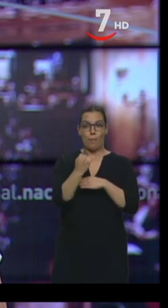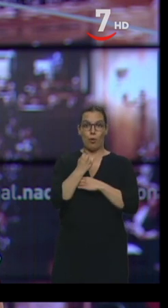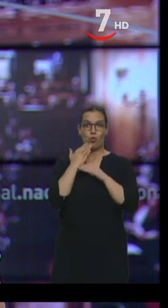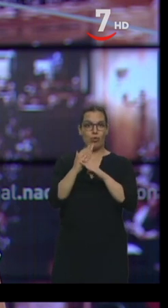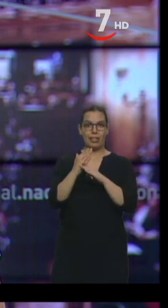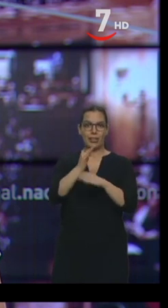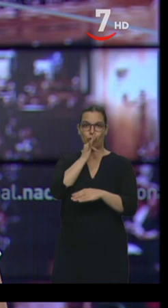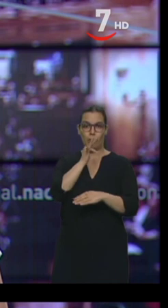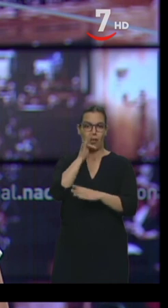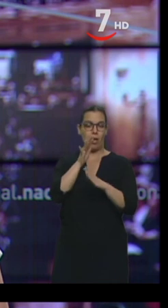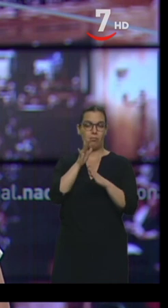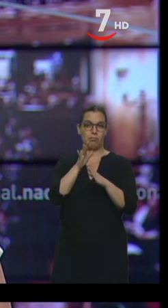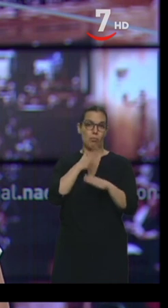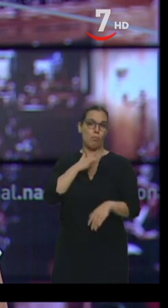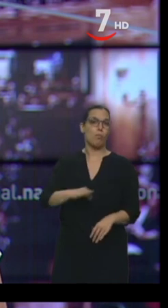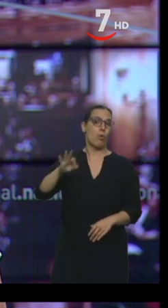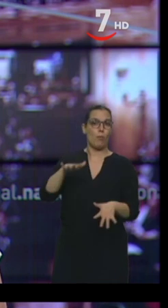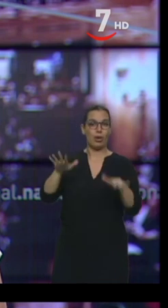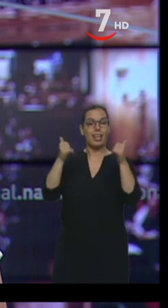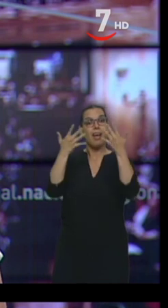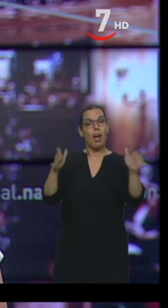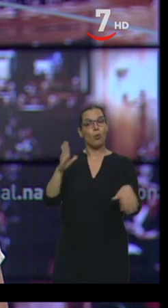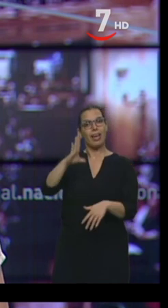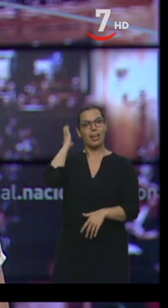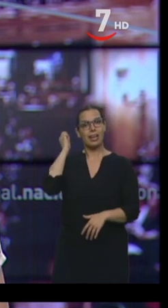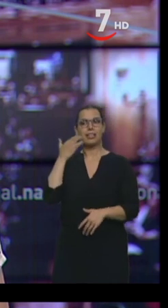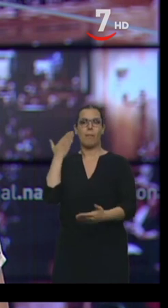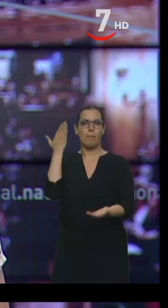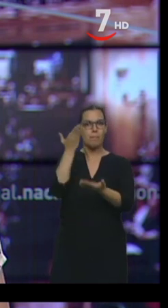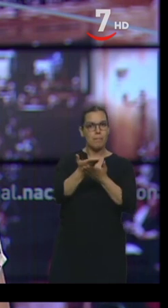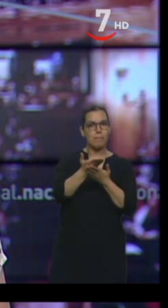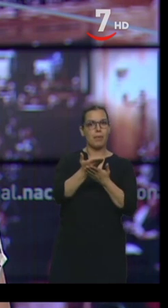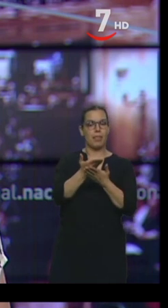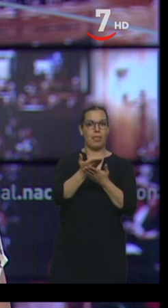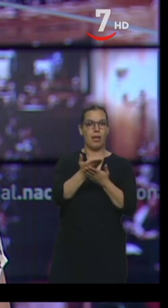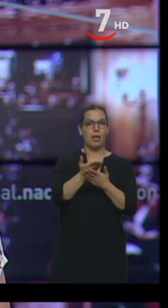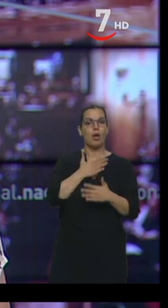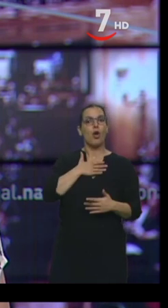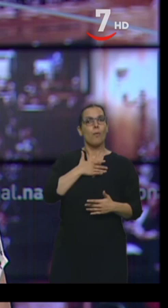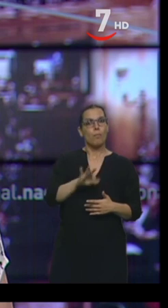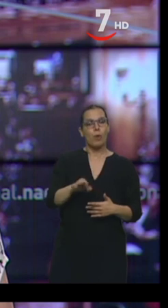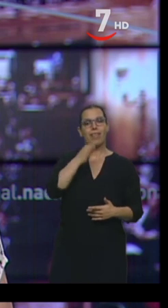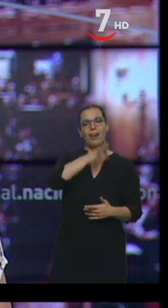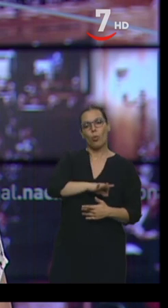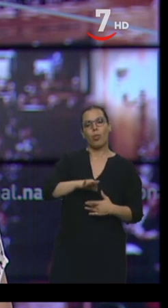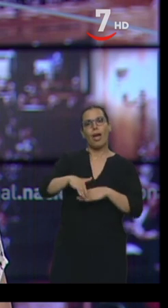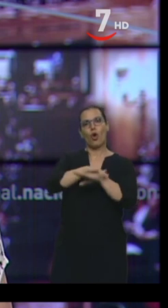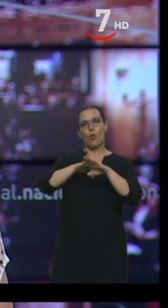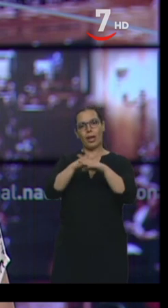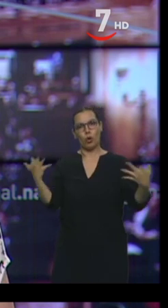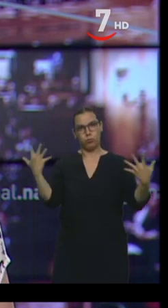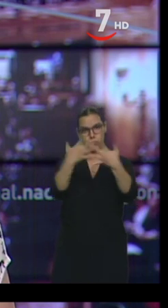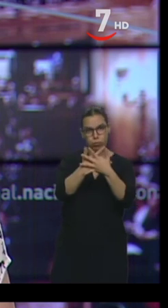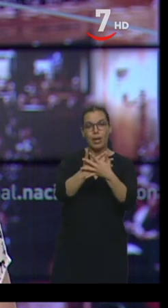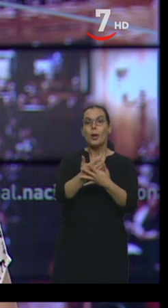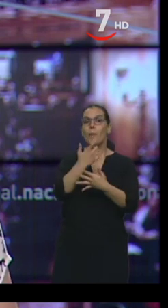ni siquiera los de Unidas Podemos, pese a que Pablo Iglesias ha abierto la puerta a una posible renuncia a un gobierno de coalición, aunque solo si fracasa